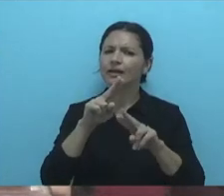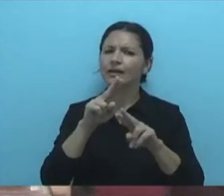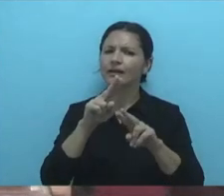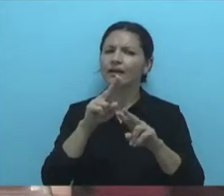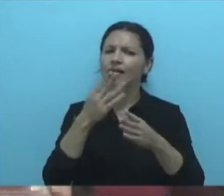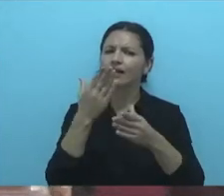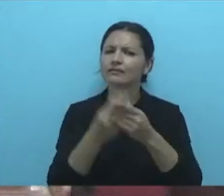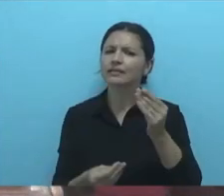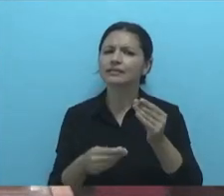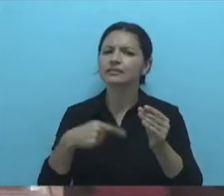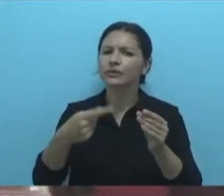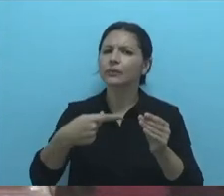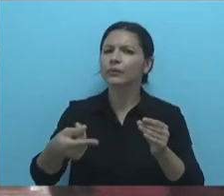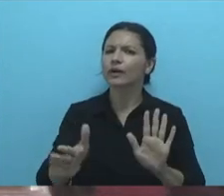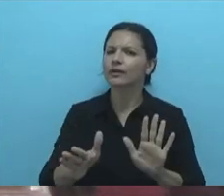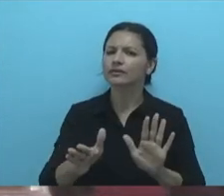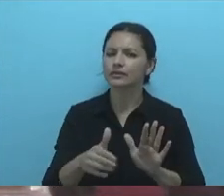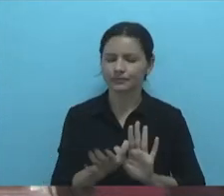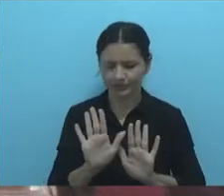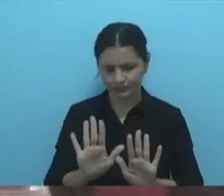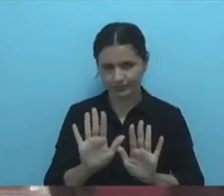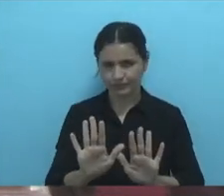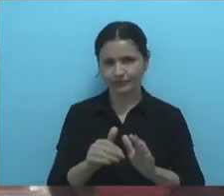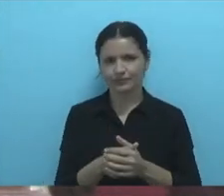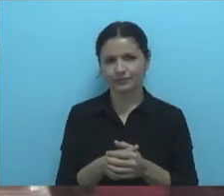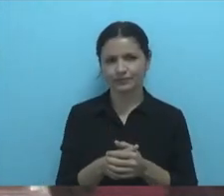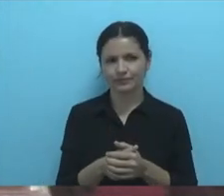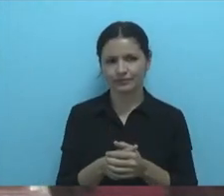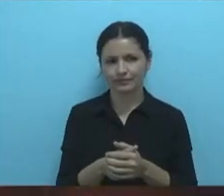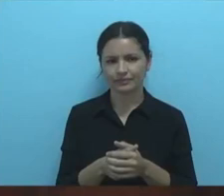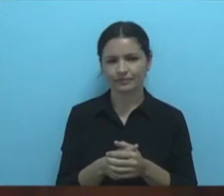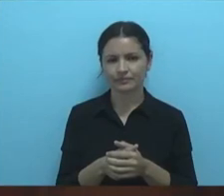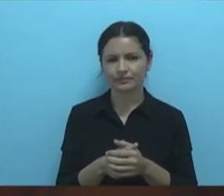Bueno ahora damos lectura del proyecto por secretaría